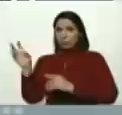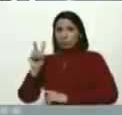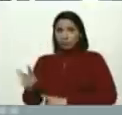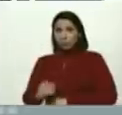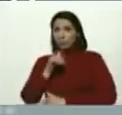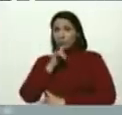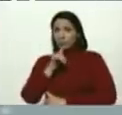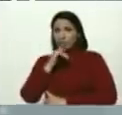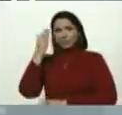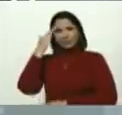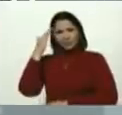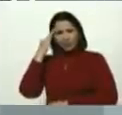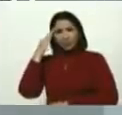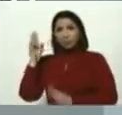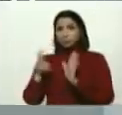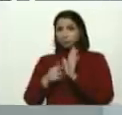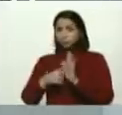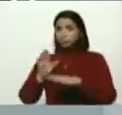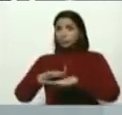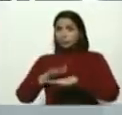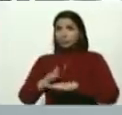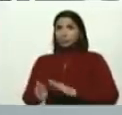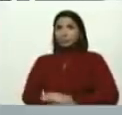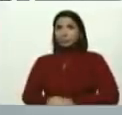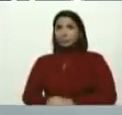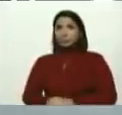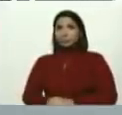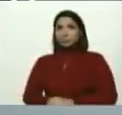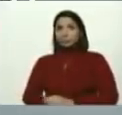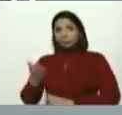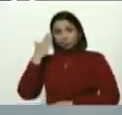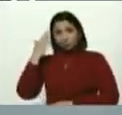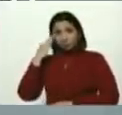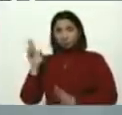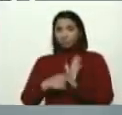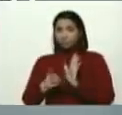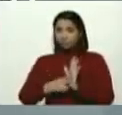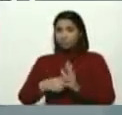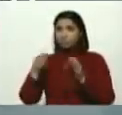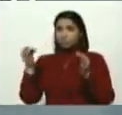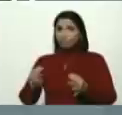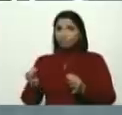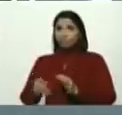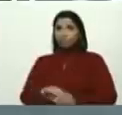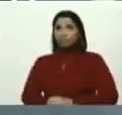y sepa la verdad verdadera, sepa la verdad verdadera.